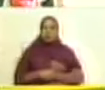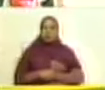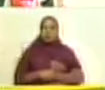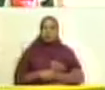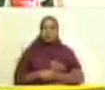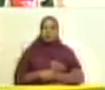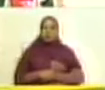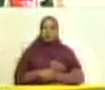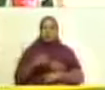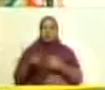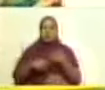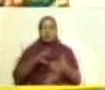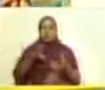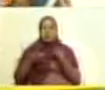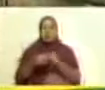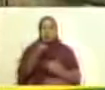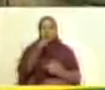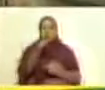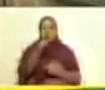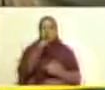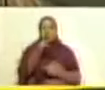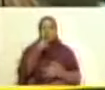Innovar para transformar.